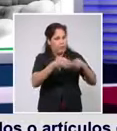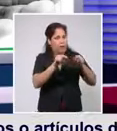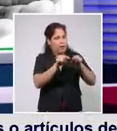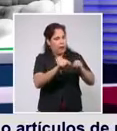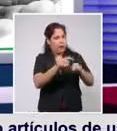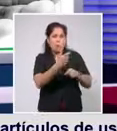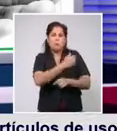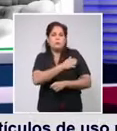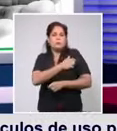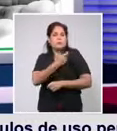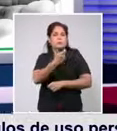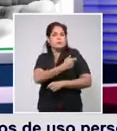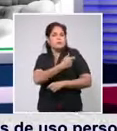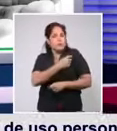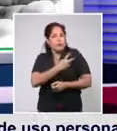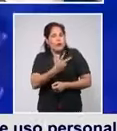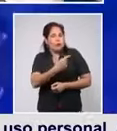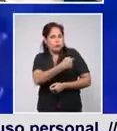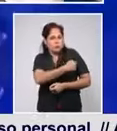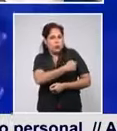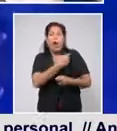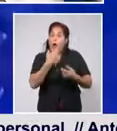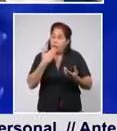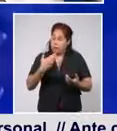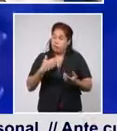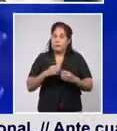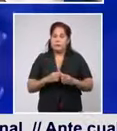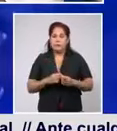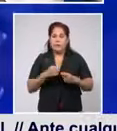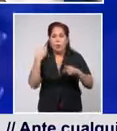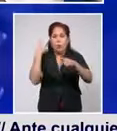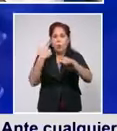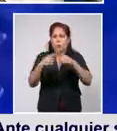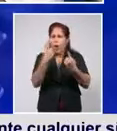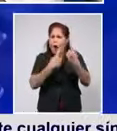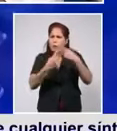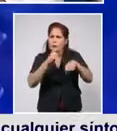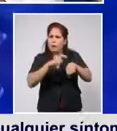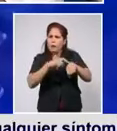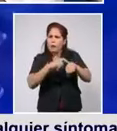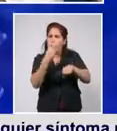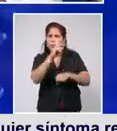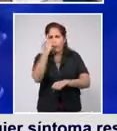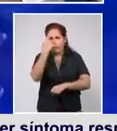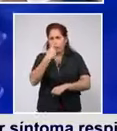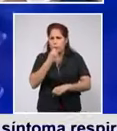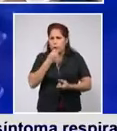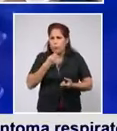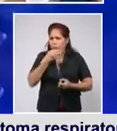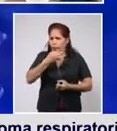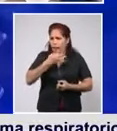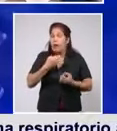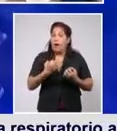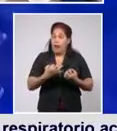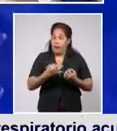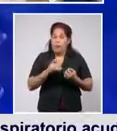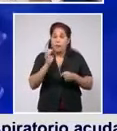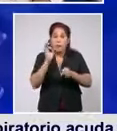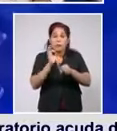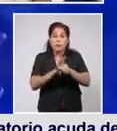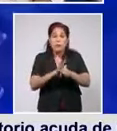este candidato vacunal. A propósito, doctor, tenemos algún tiempo para 2 preguntas y es que como ha comenzado